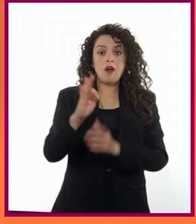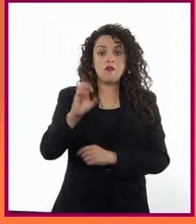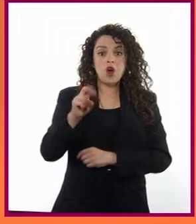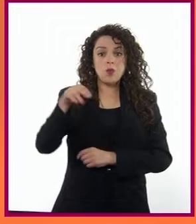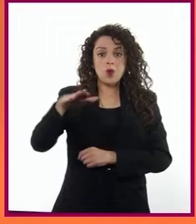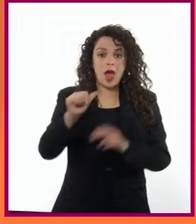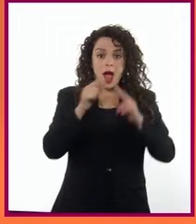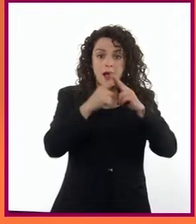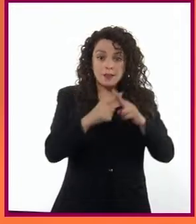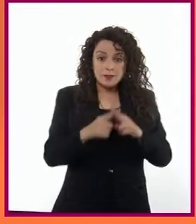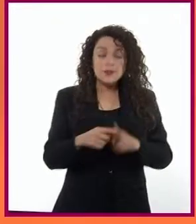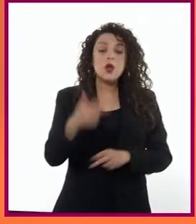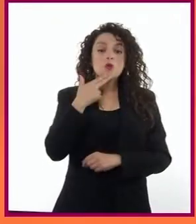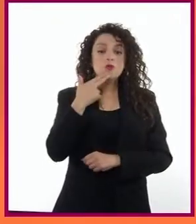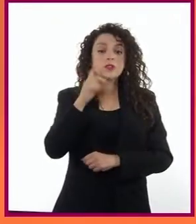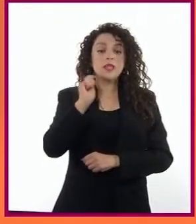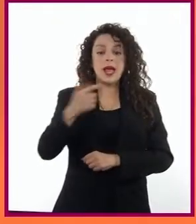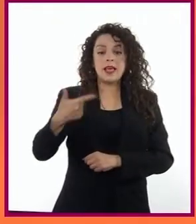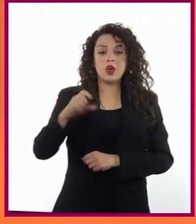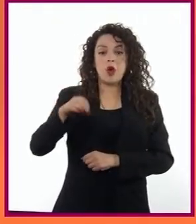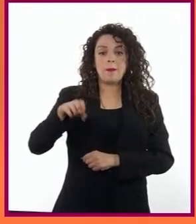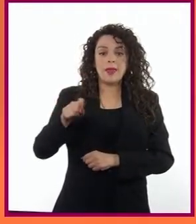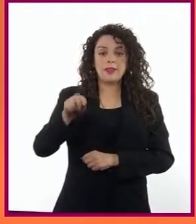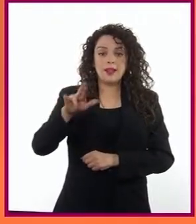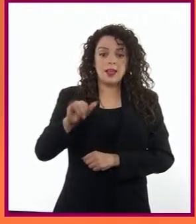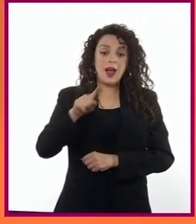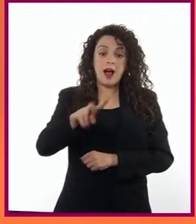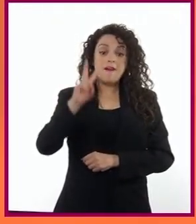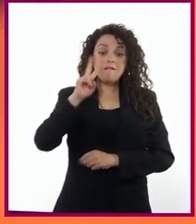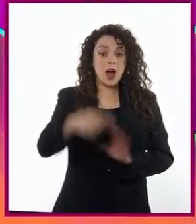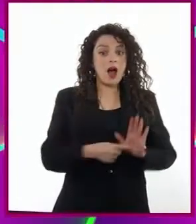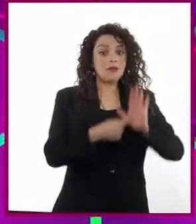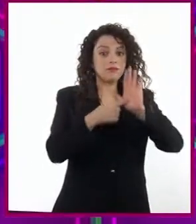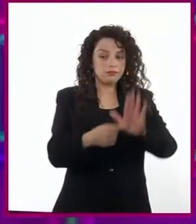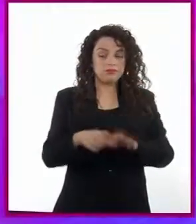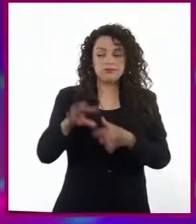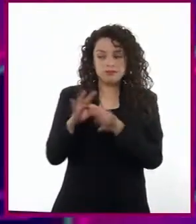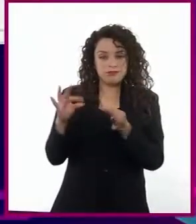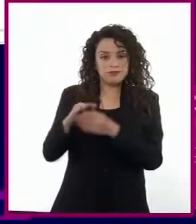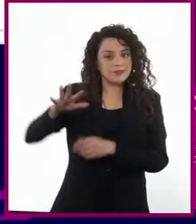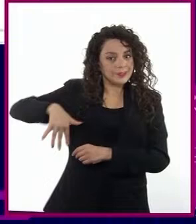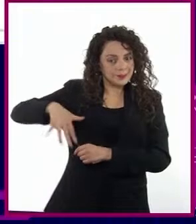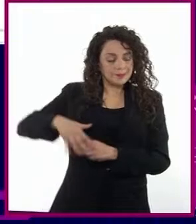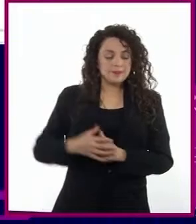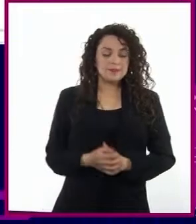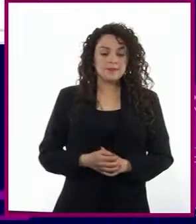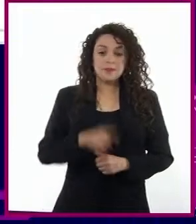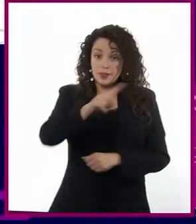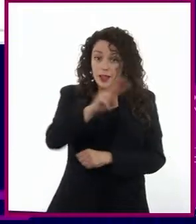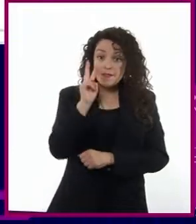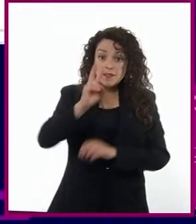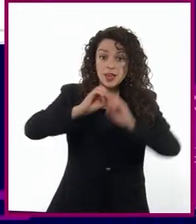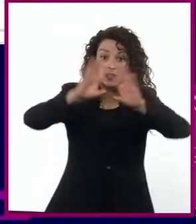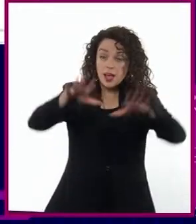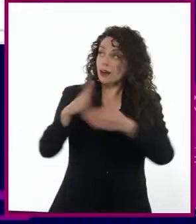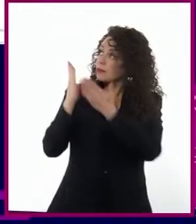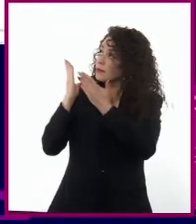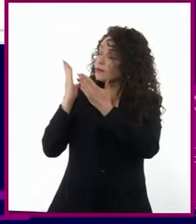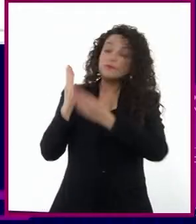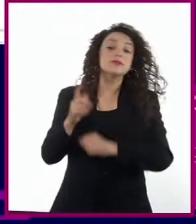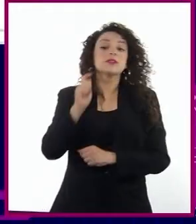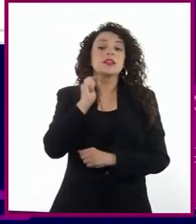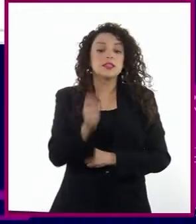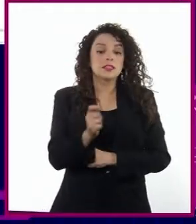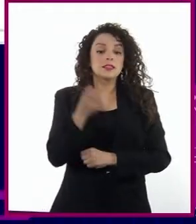utilizaremos un programa de geometría dinámica y así ilustraremos lo antes mencionado. Como podemos observar en el programa